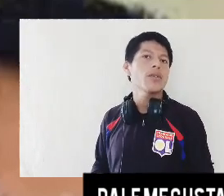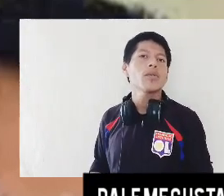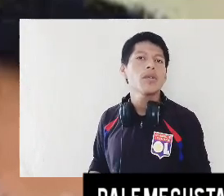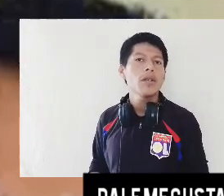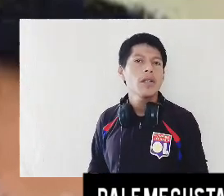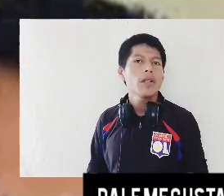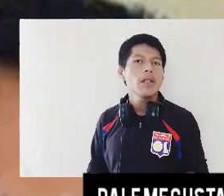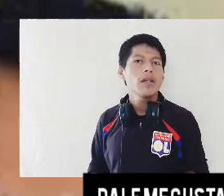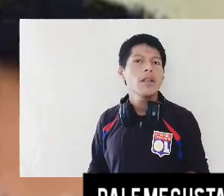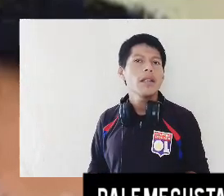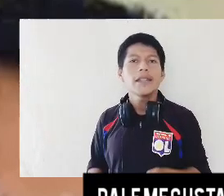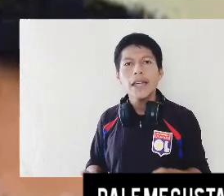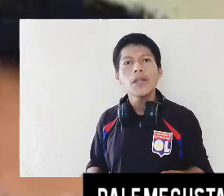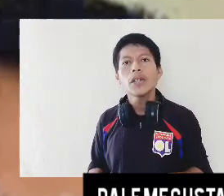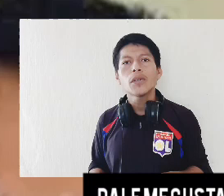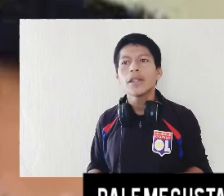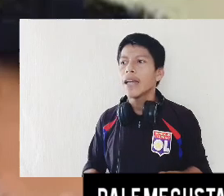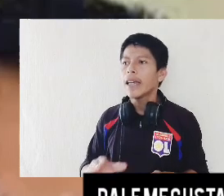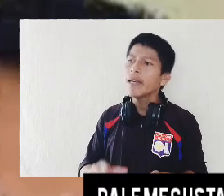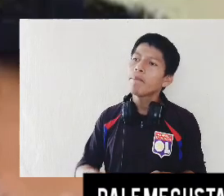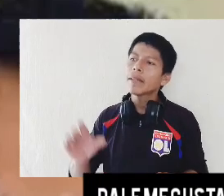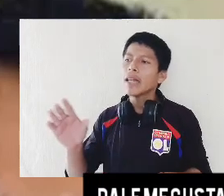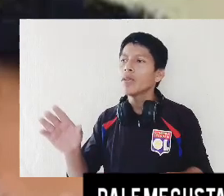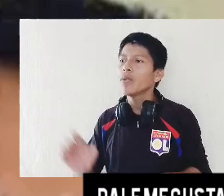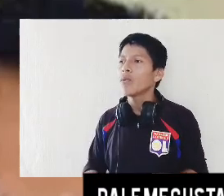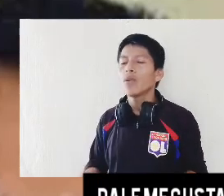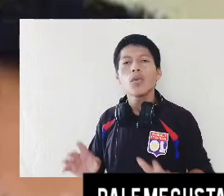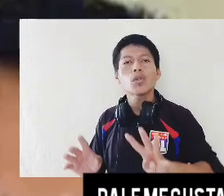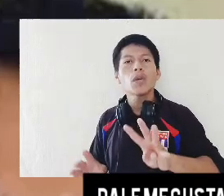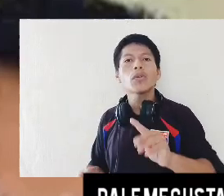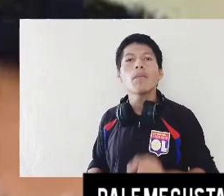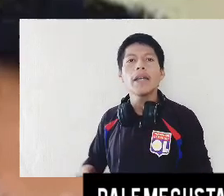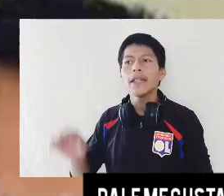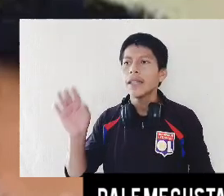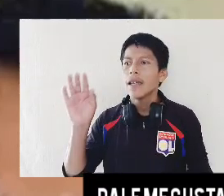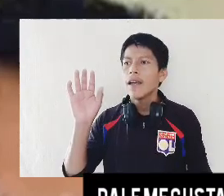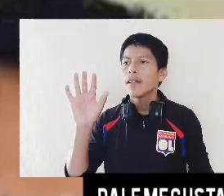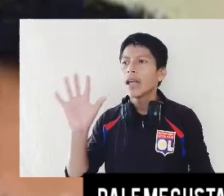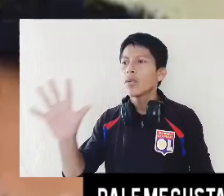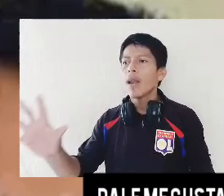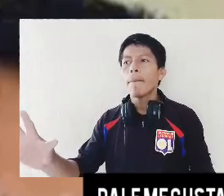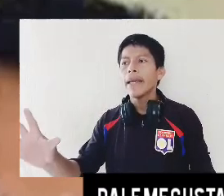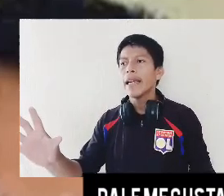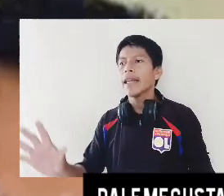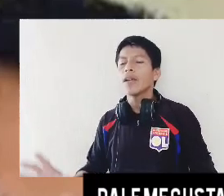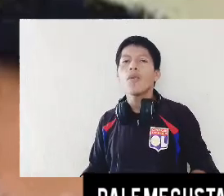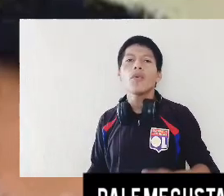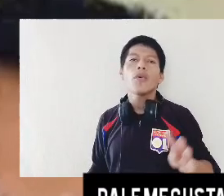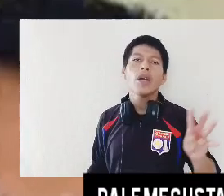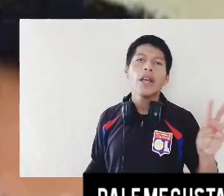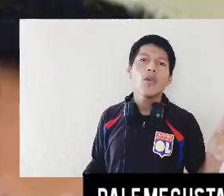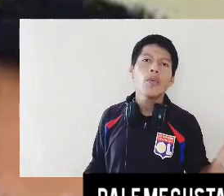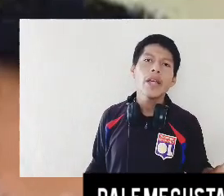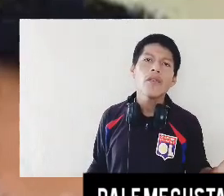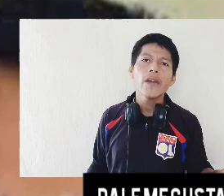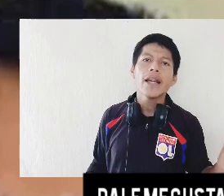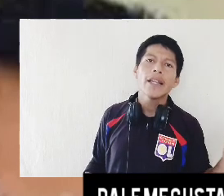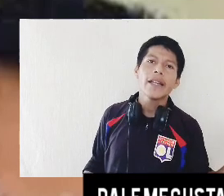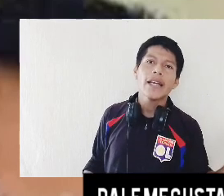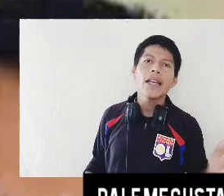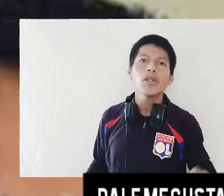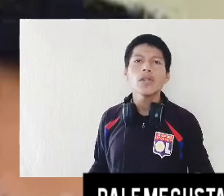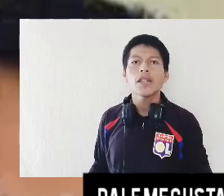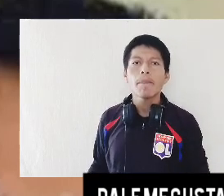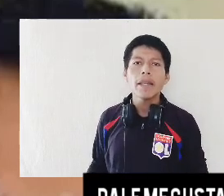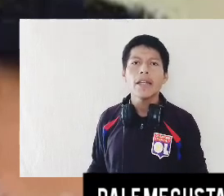Peña Nieto. En serio, señores, de ahí, pasando los 4 meses, tanto la PGR como el gobierno federal,